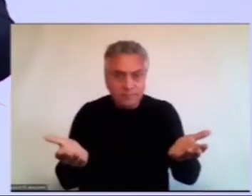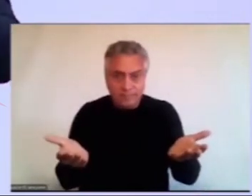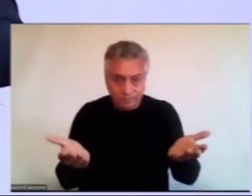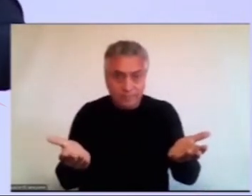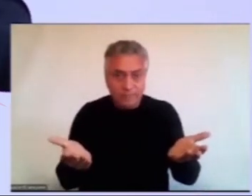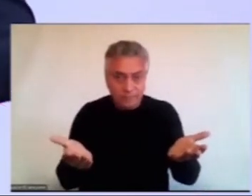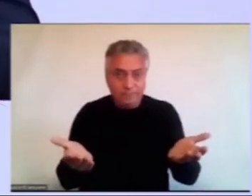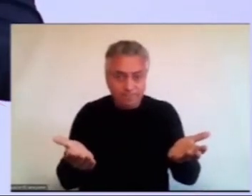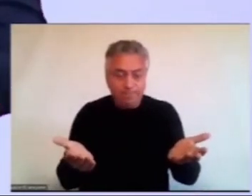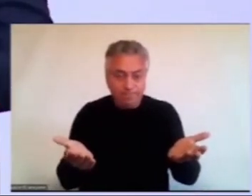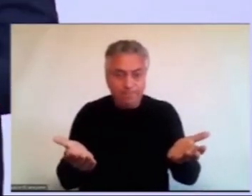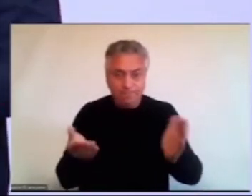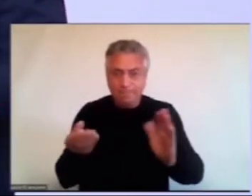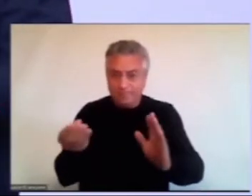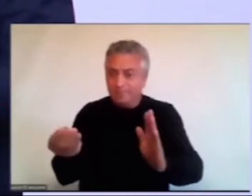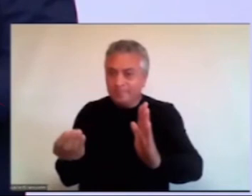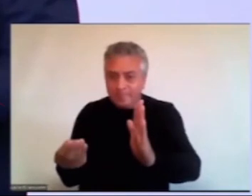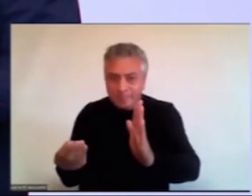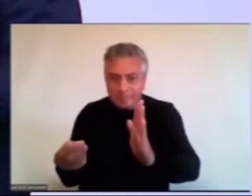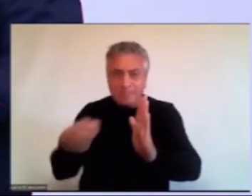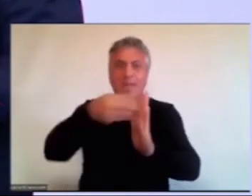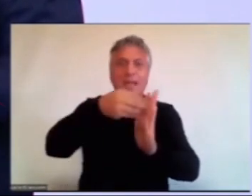necesitamos ir más rápido